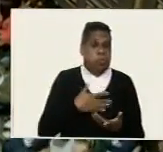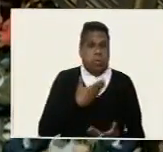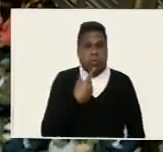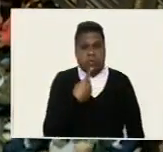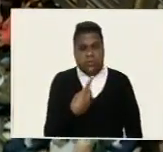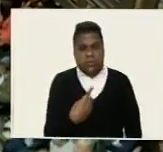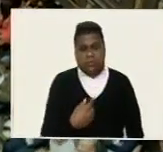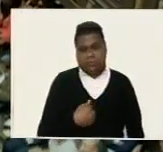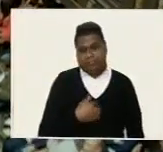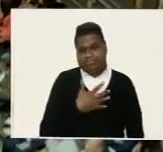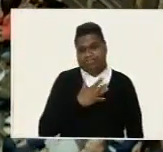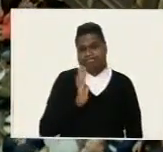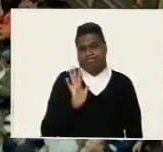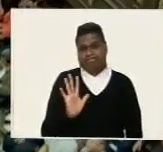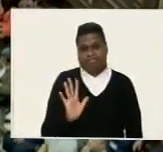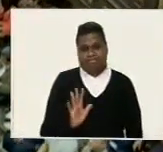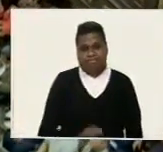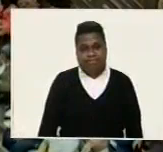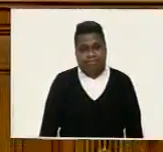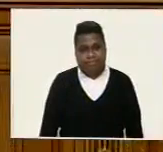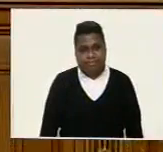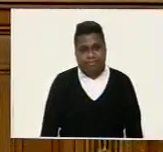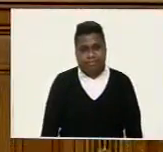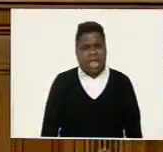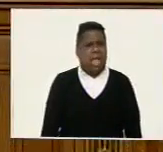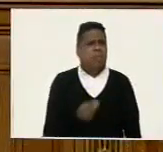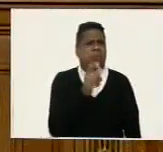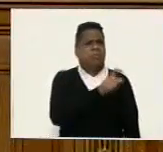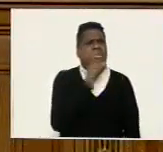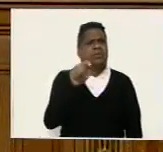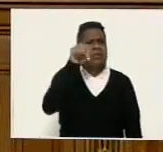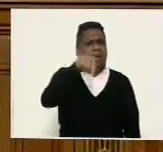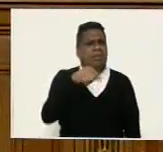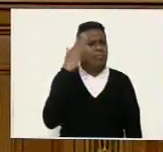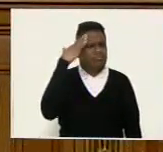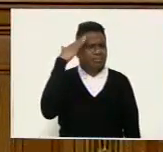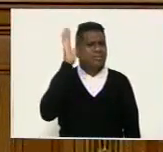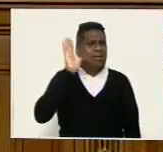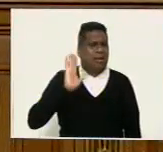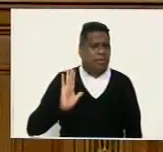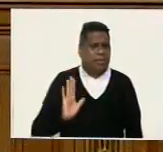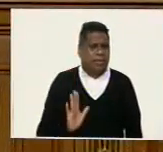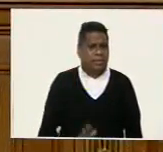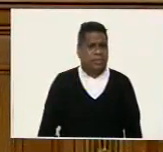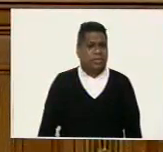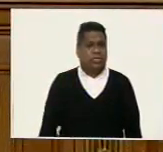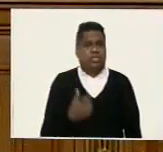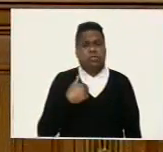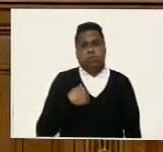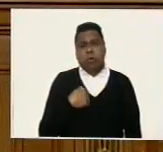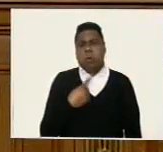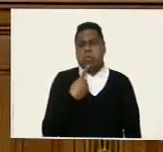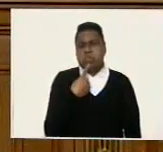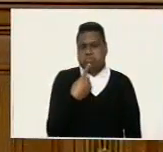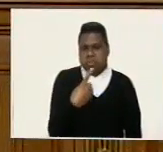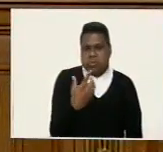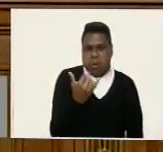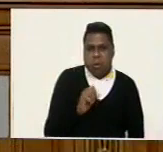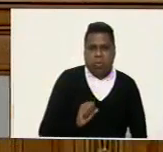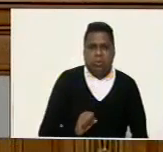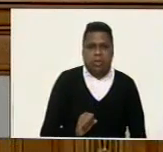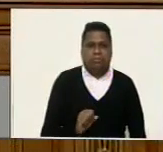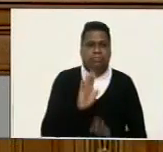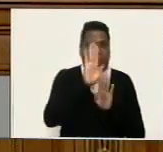aquí tan que pensante, como digo, travieso. Me conformo con decir eso, apoyar este